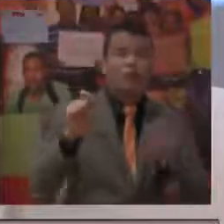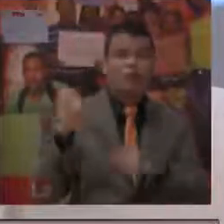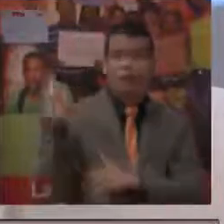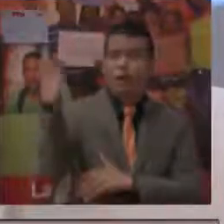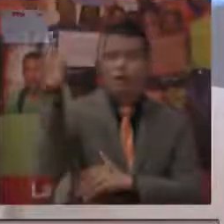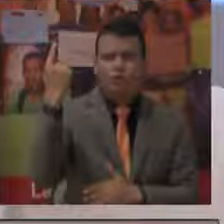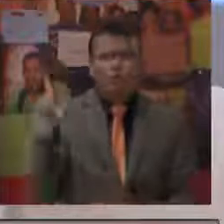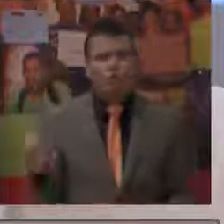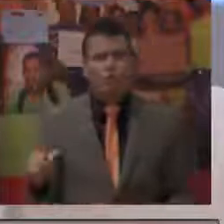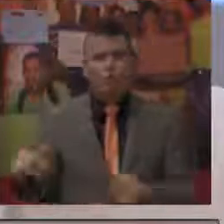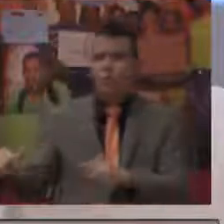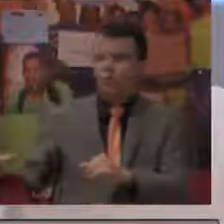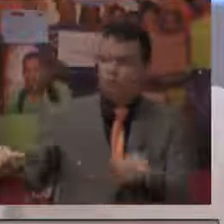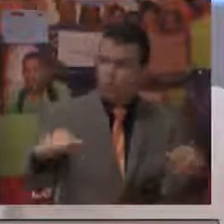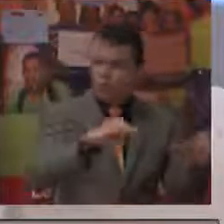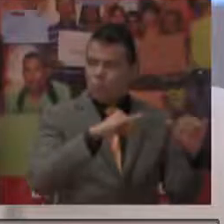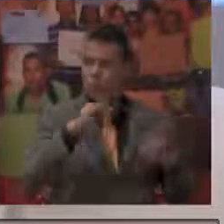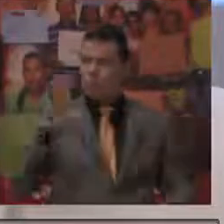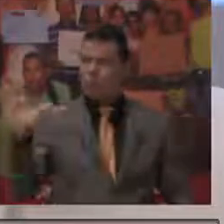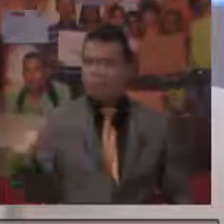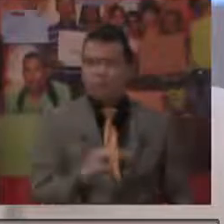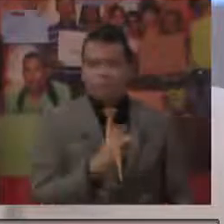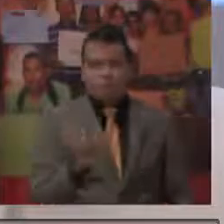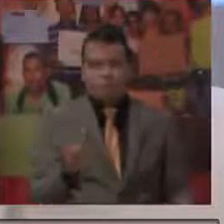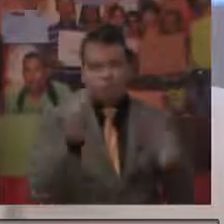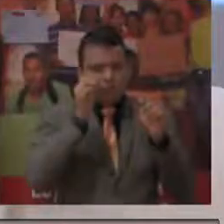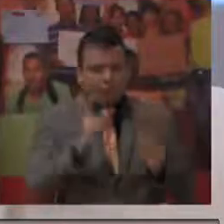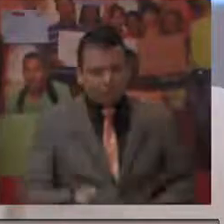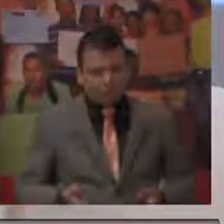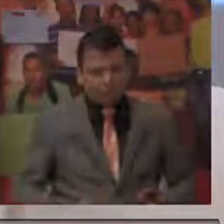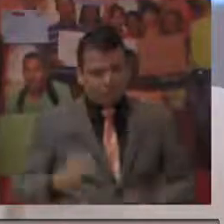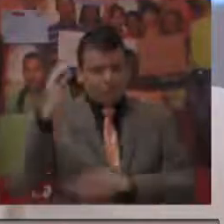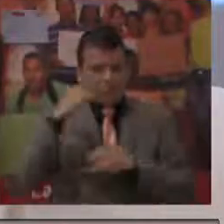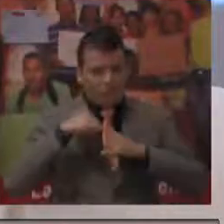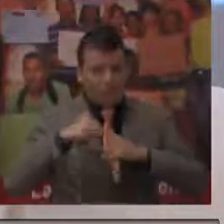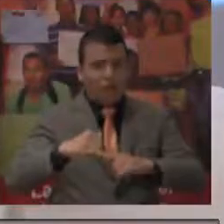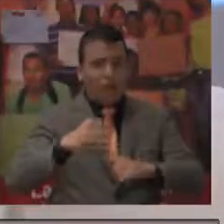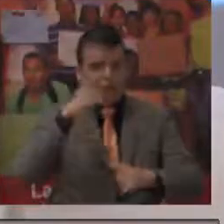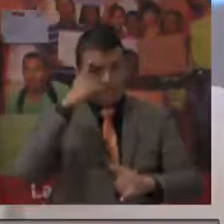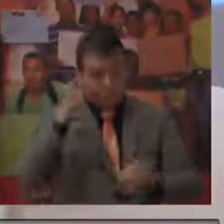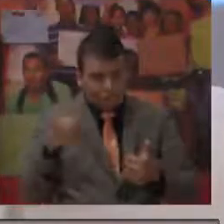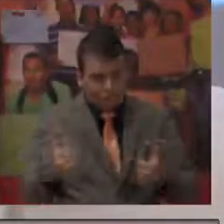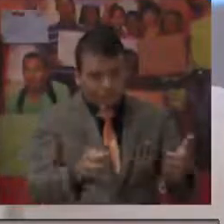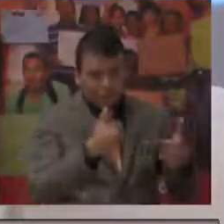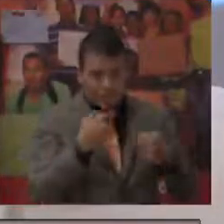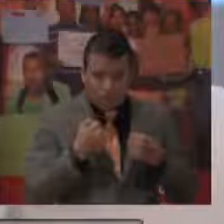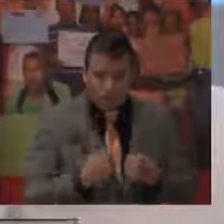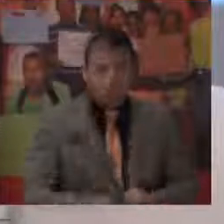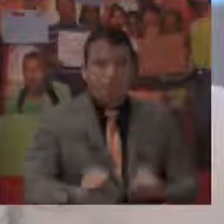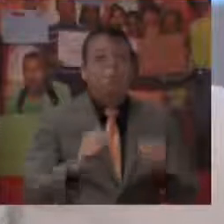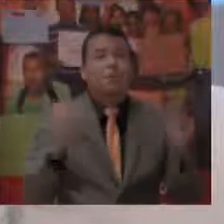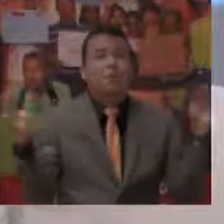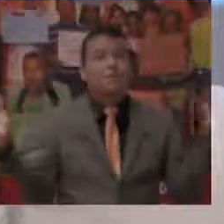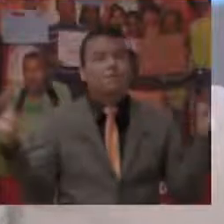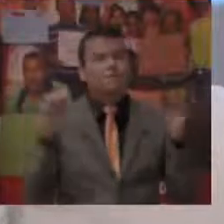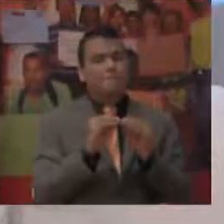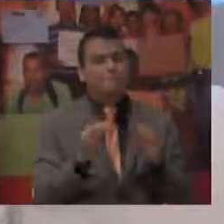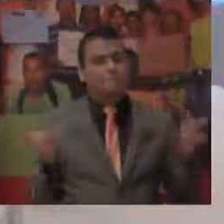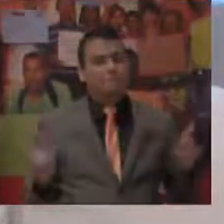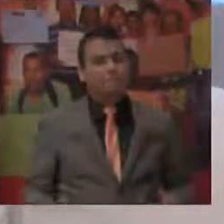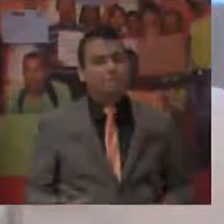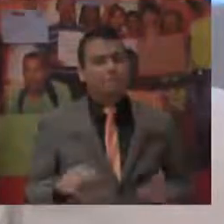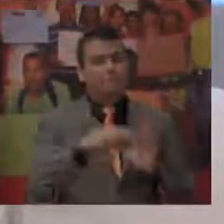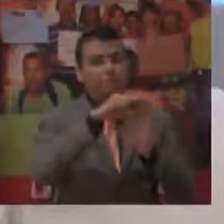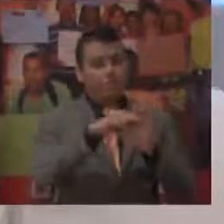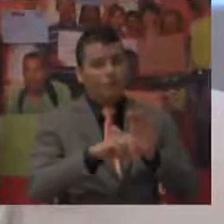pedimos es igualdad de condiciones, como cualquier colombiano del corriente, si estamos haciendo las cosas bien. Otra cosa, seguridad